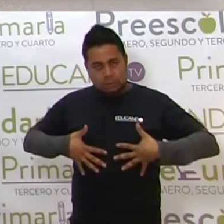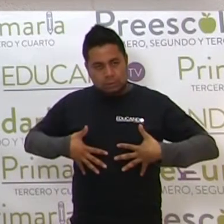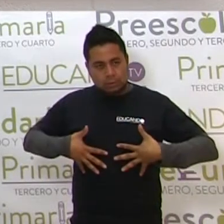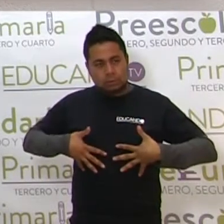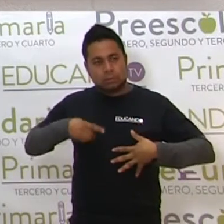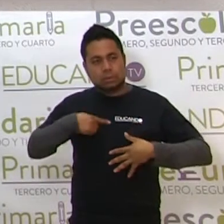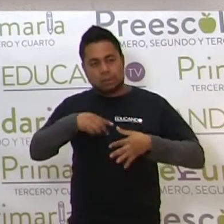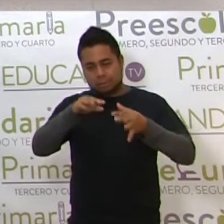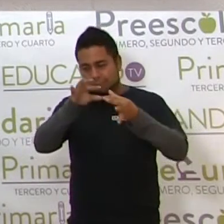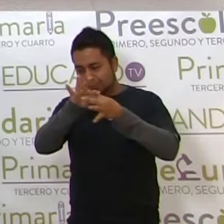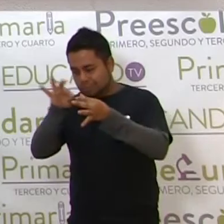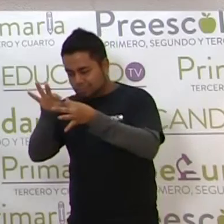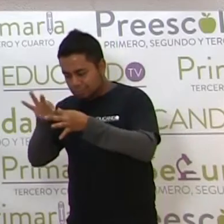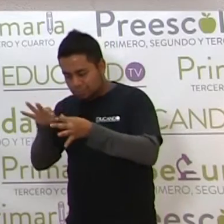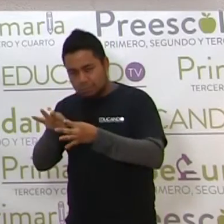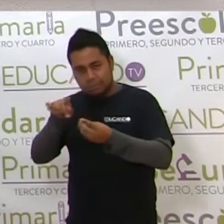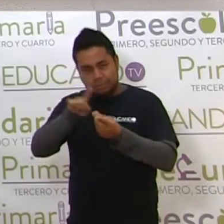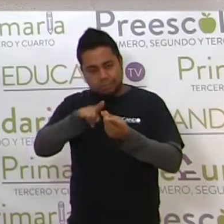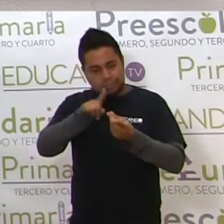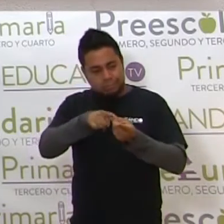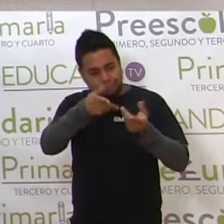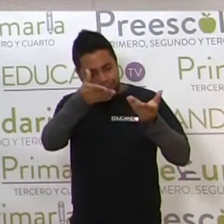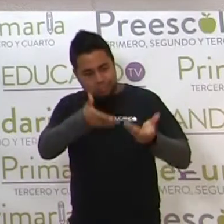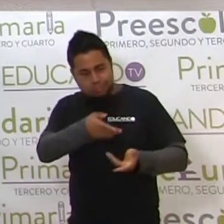contando De dónde